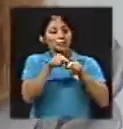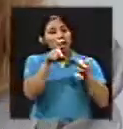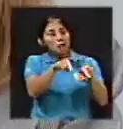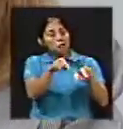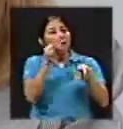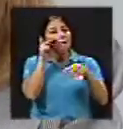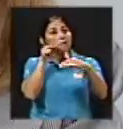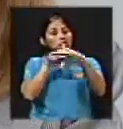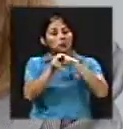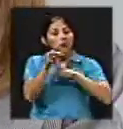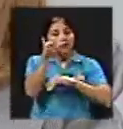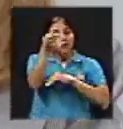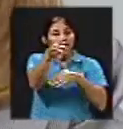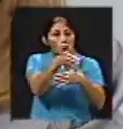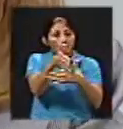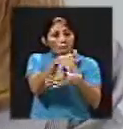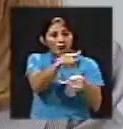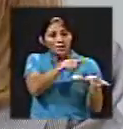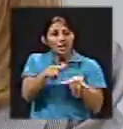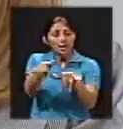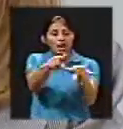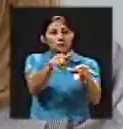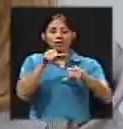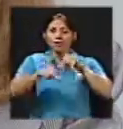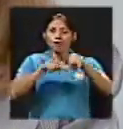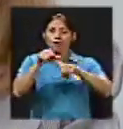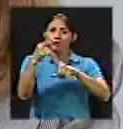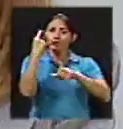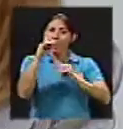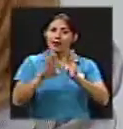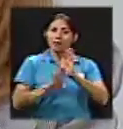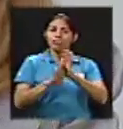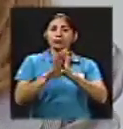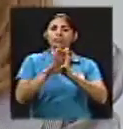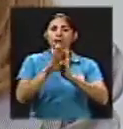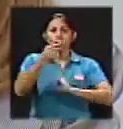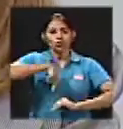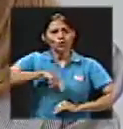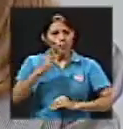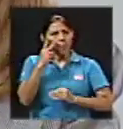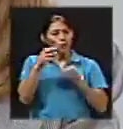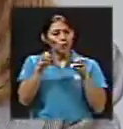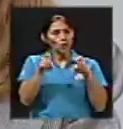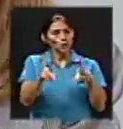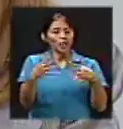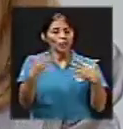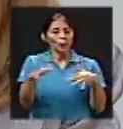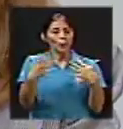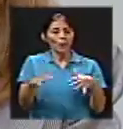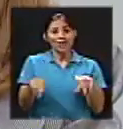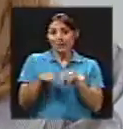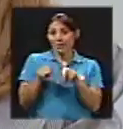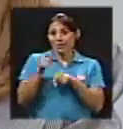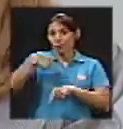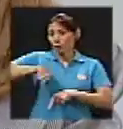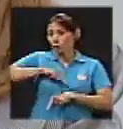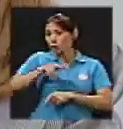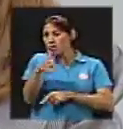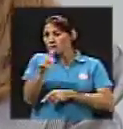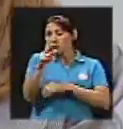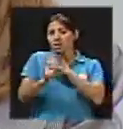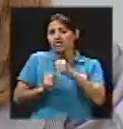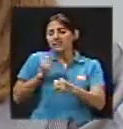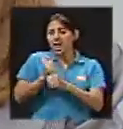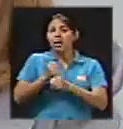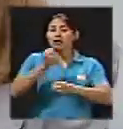haciendo esfuerzos por salir adelante. Nosotros vemos una gran oportunidad, hemos trabajado también durante poco menos de 3 años por